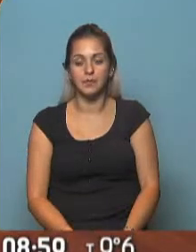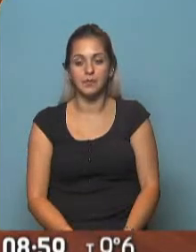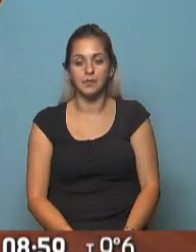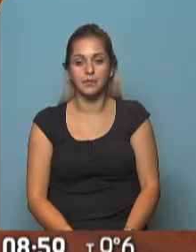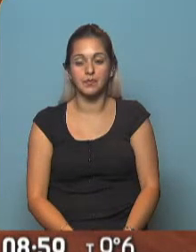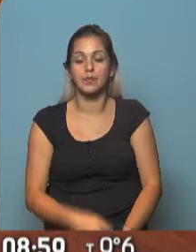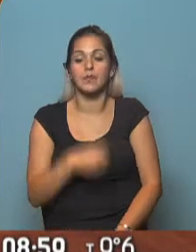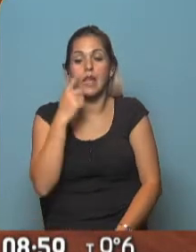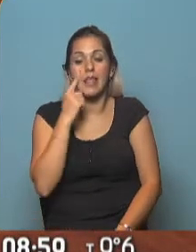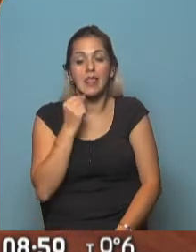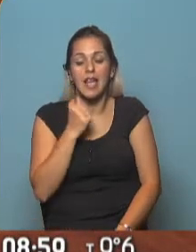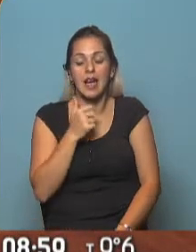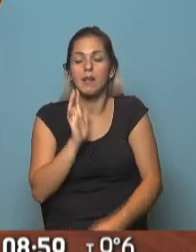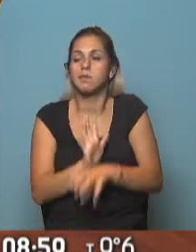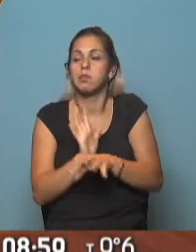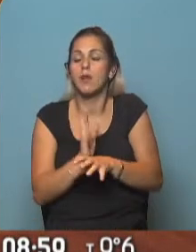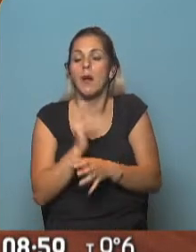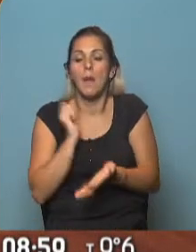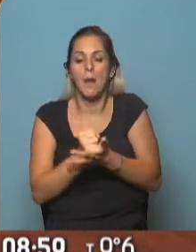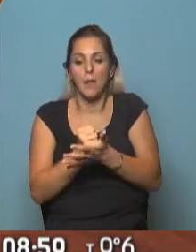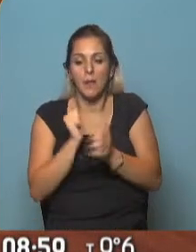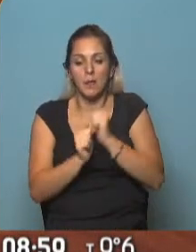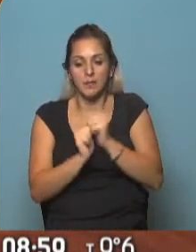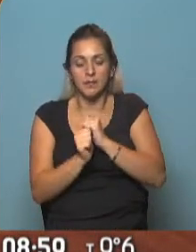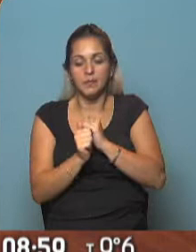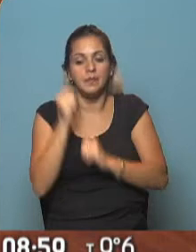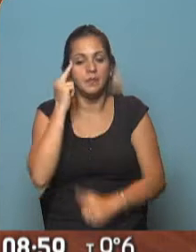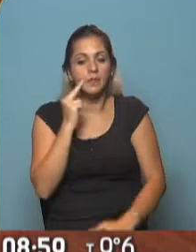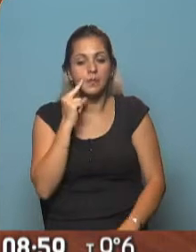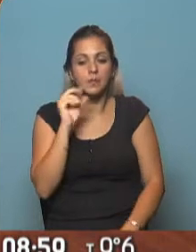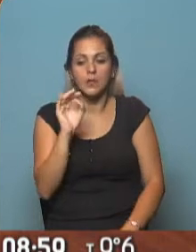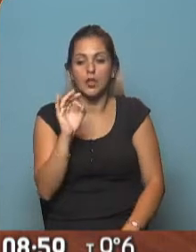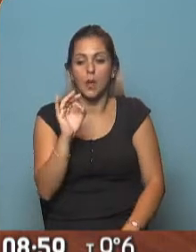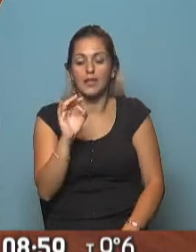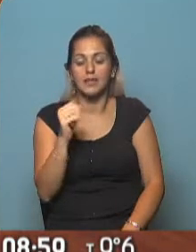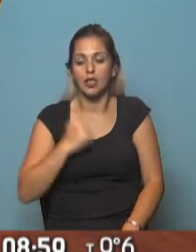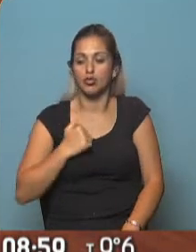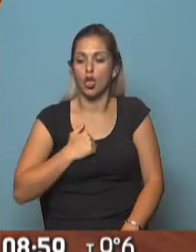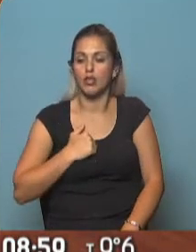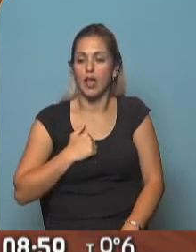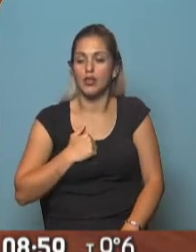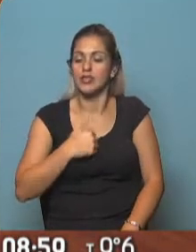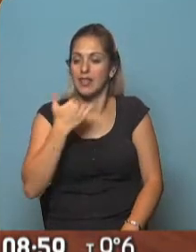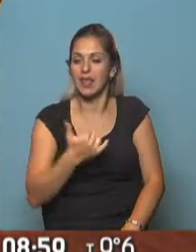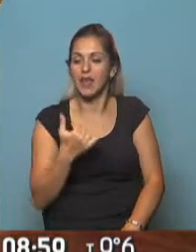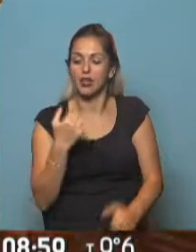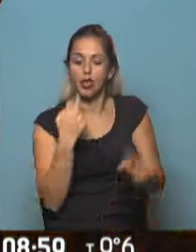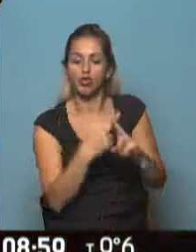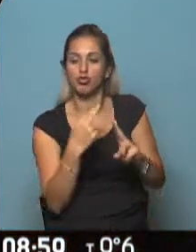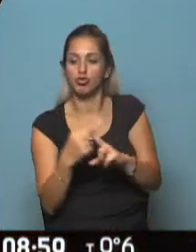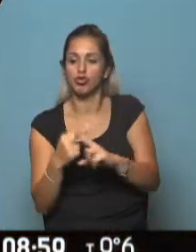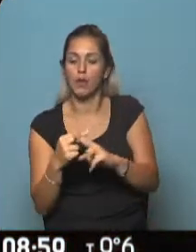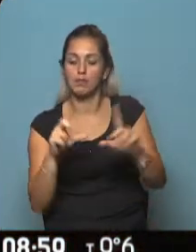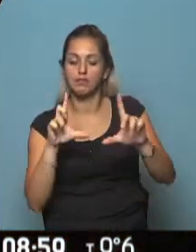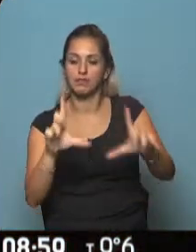día absolutamente histórico, en el que 90 hombres, 90 soldados tendrán su nombre en las